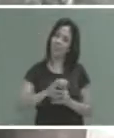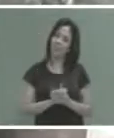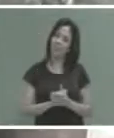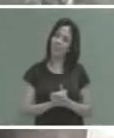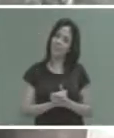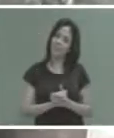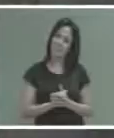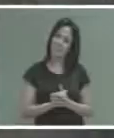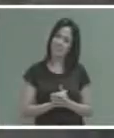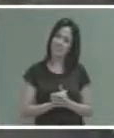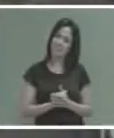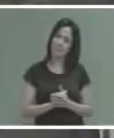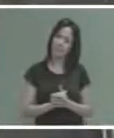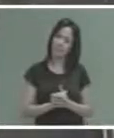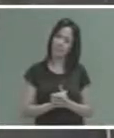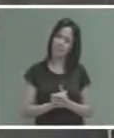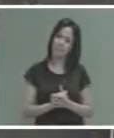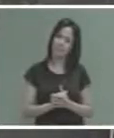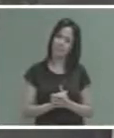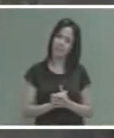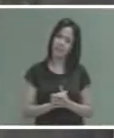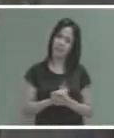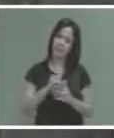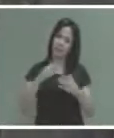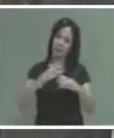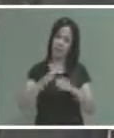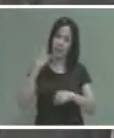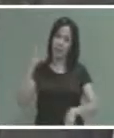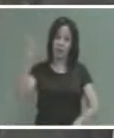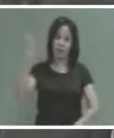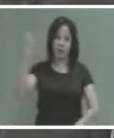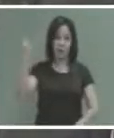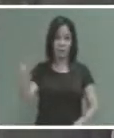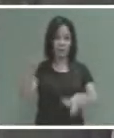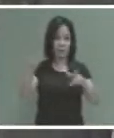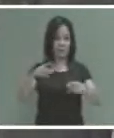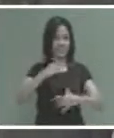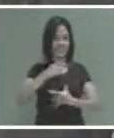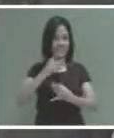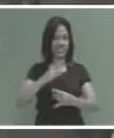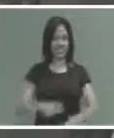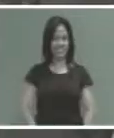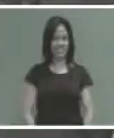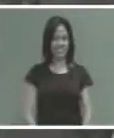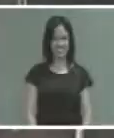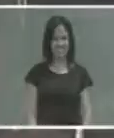Muchas gracias. Bueno, Ramón Almanza, gente interesante.